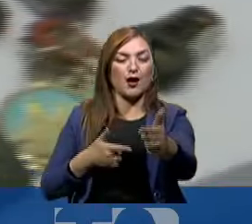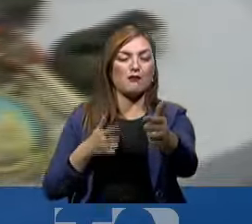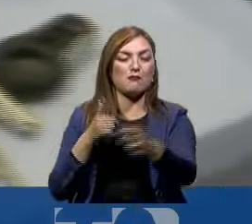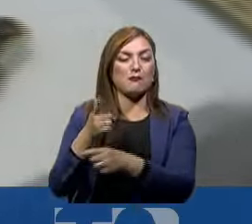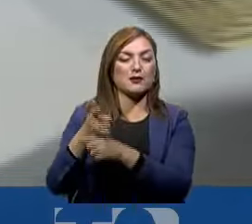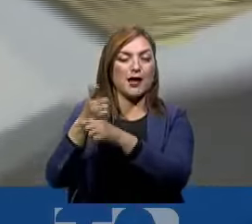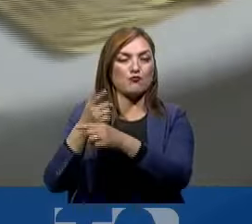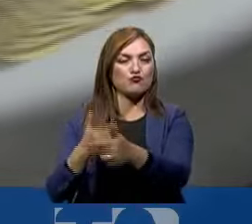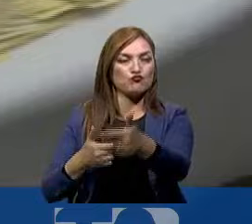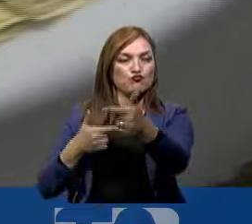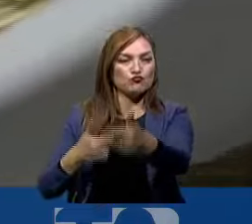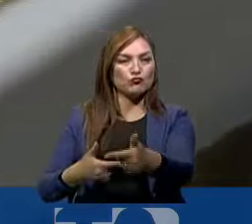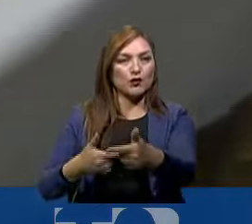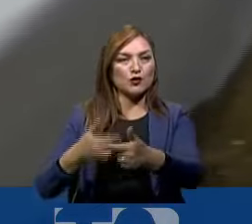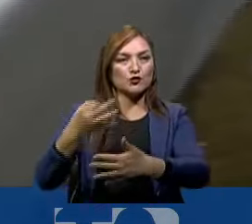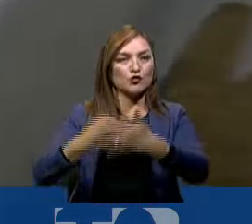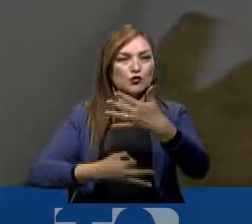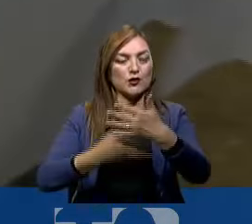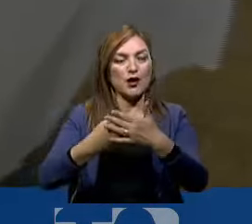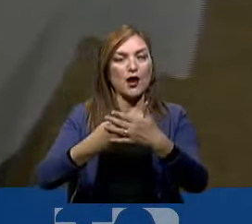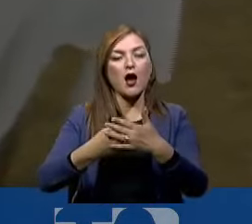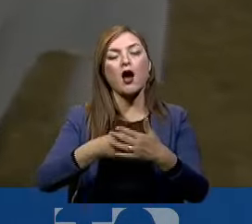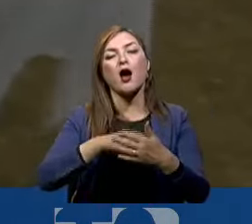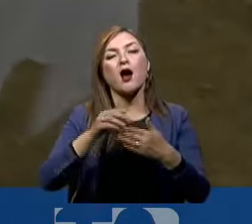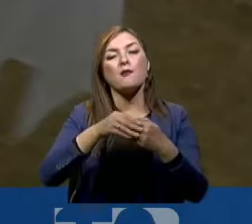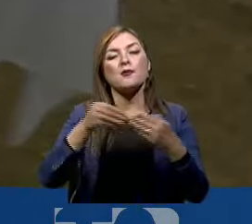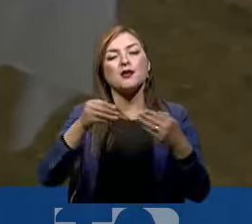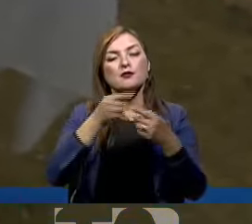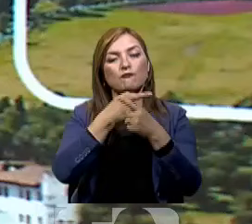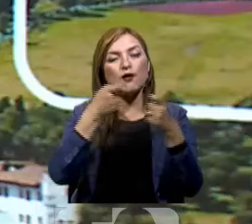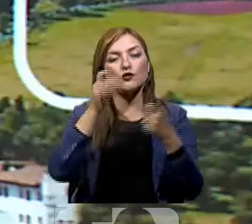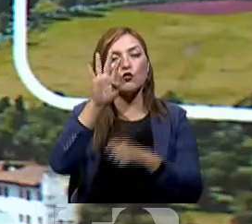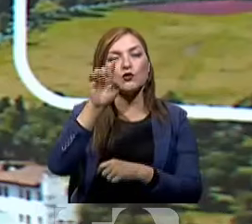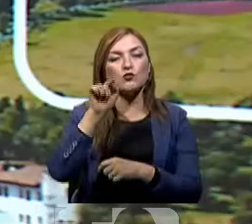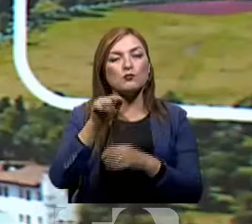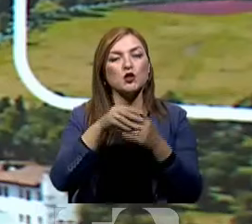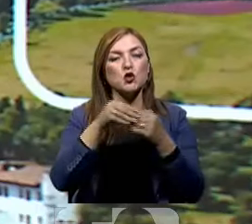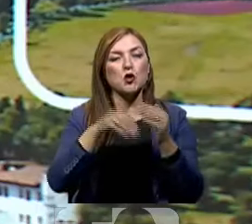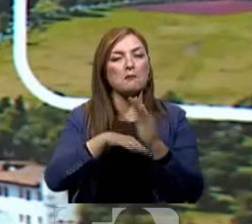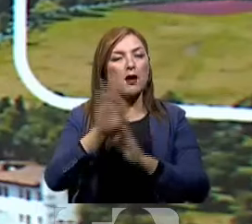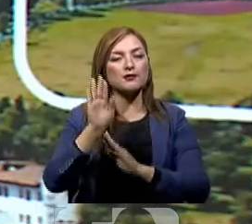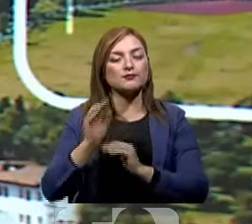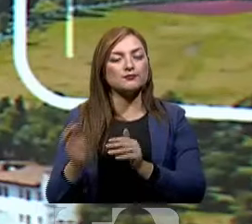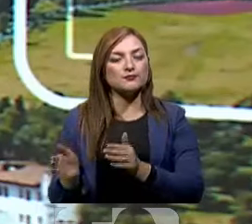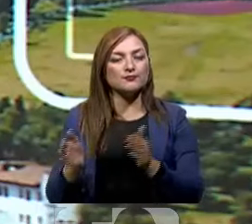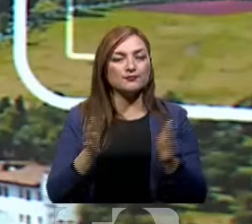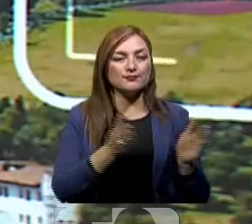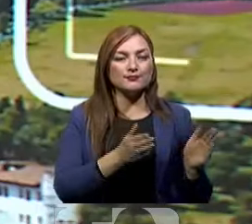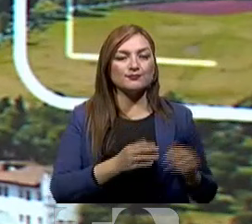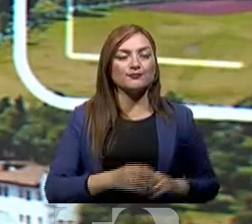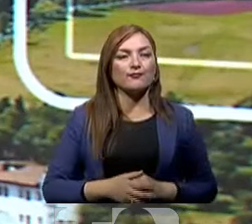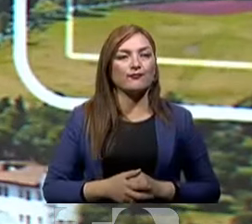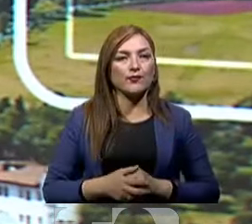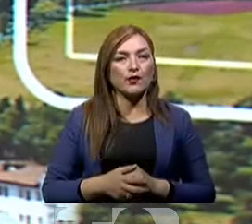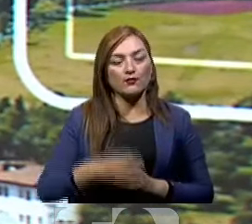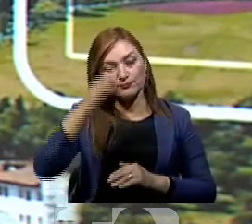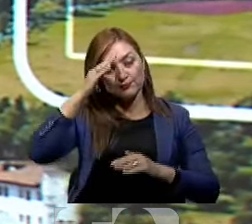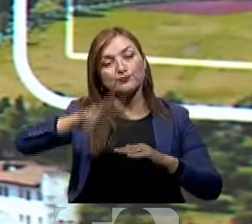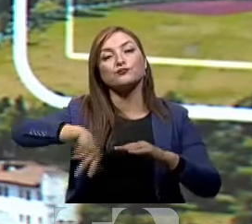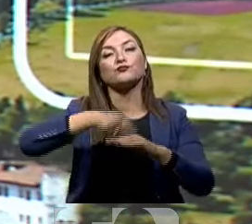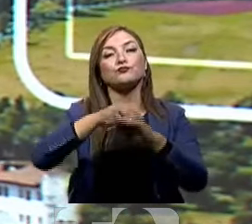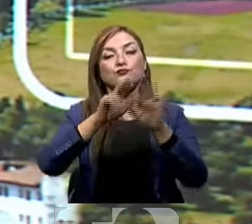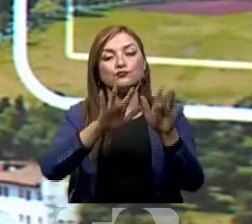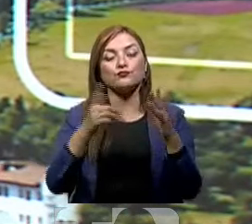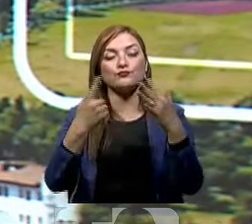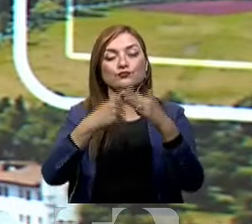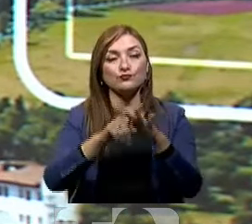billetes falsos incautados superó los $4.000. La Policía Nacional y la Secretaría de Inclusión detallan